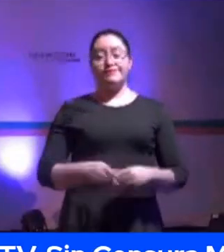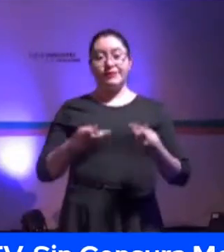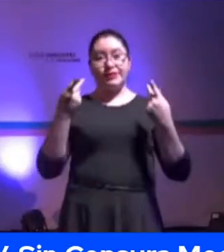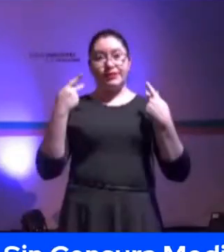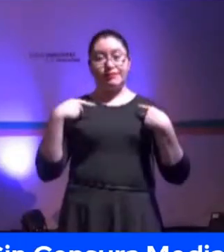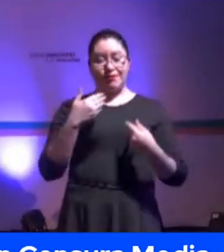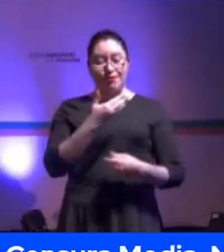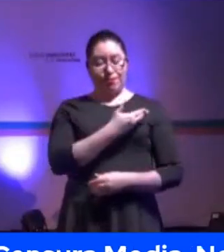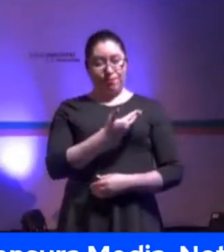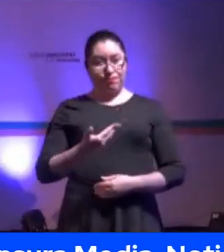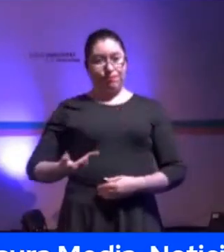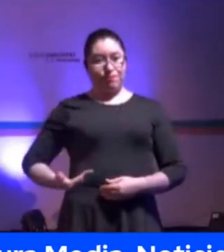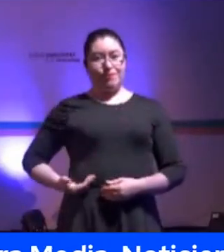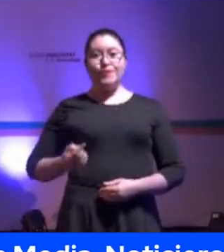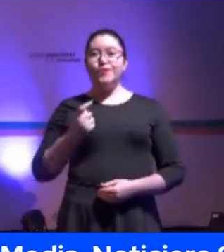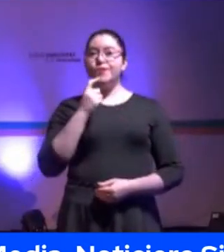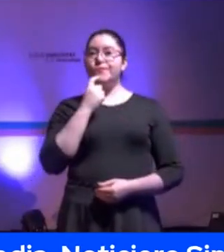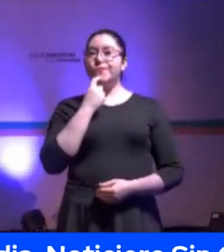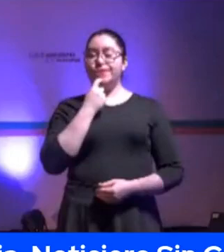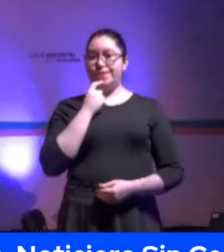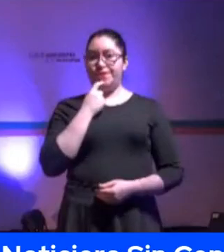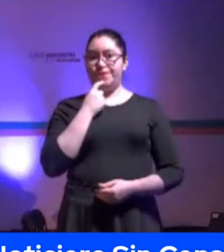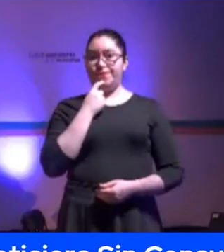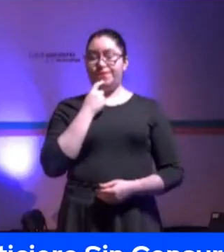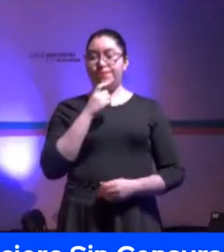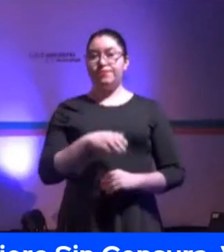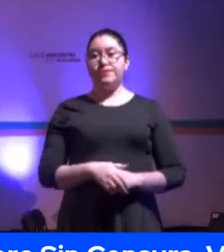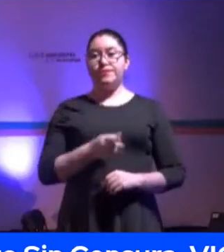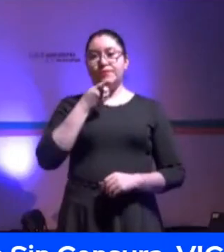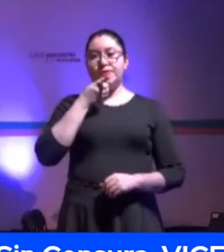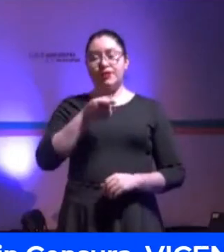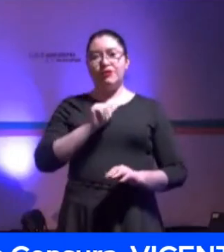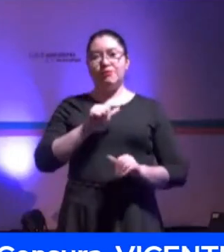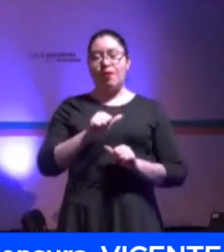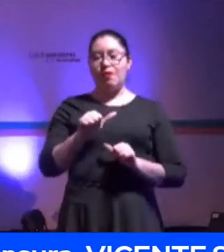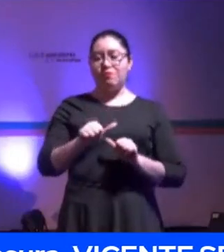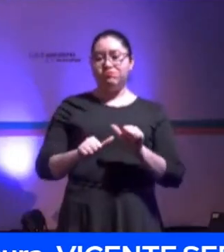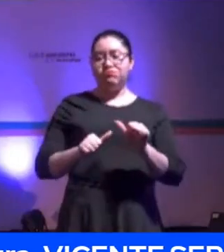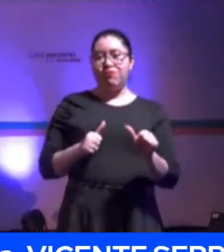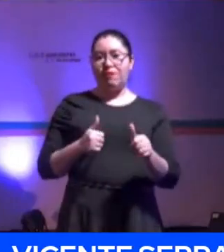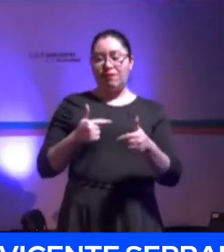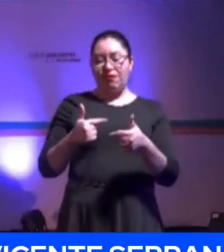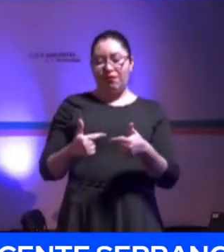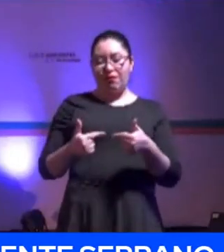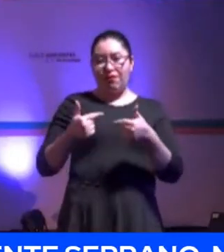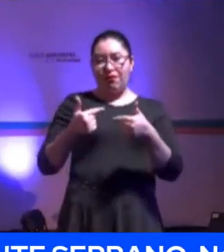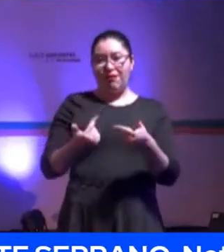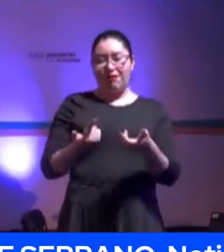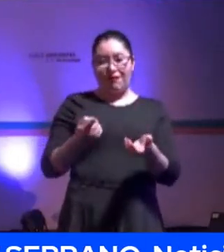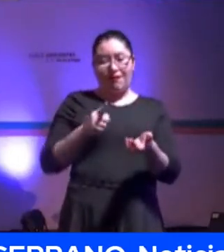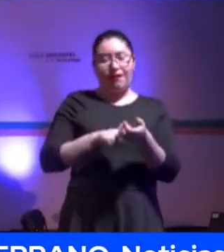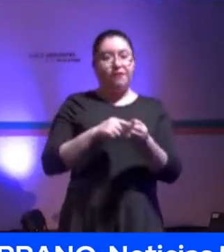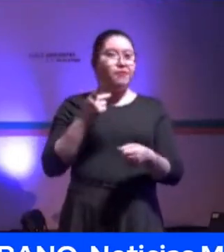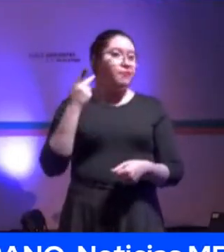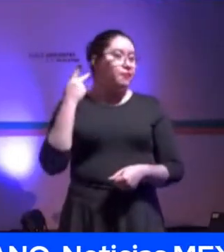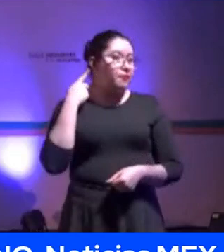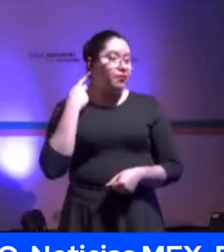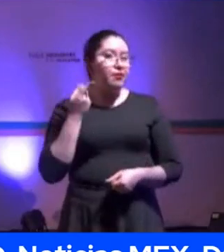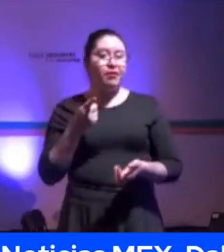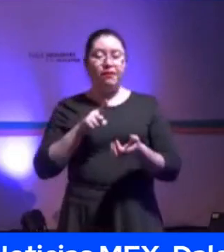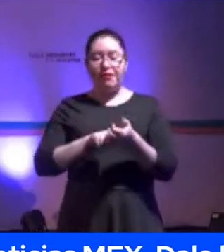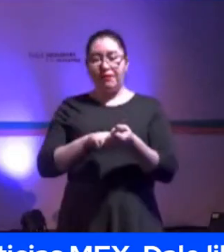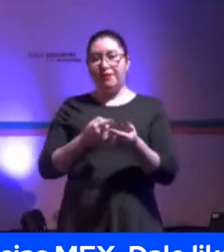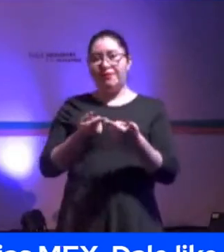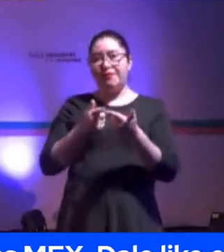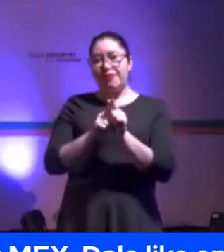República, Andrés Manuel López Obrador, ha hablado mucho del relevo generacional dentro de la política, dentro de los medios de